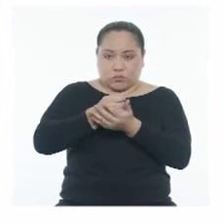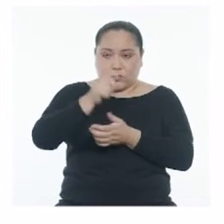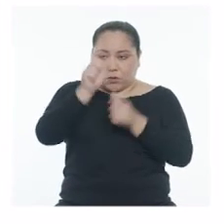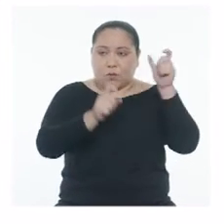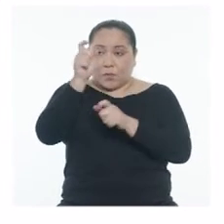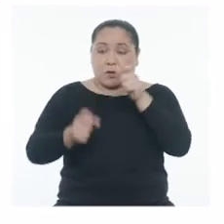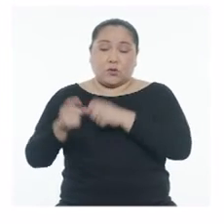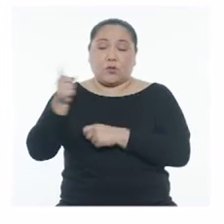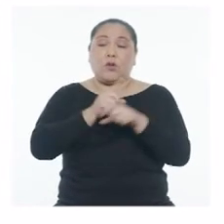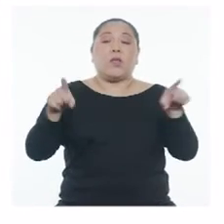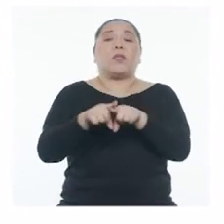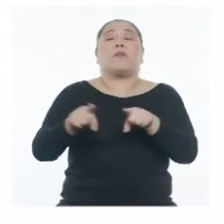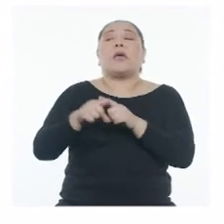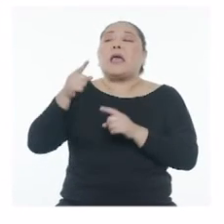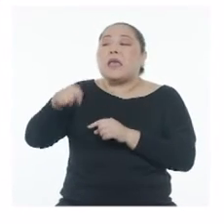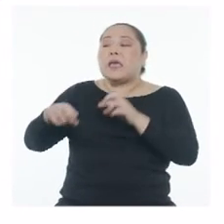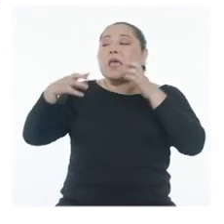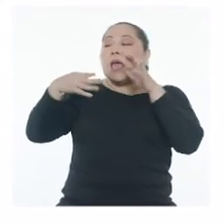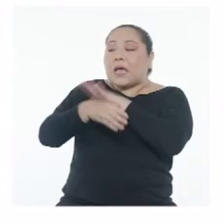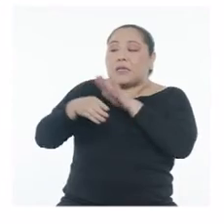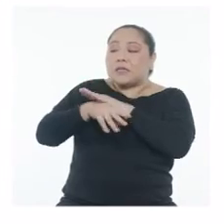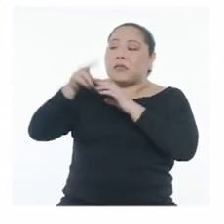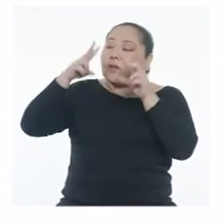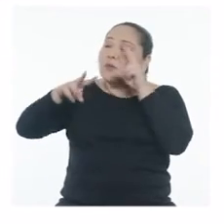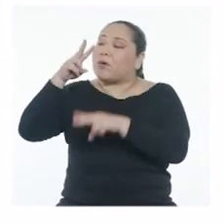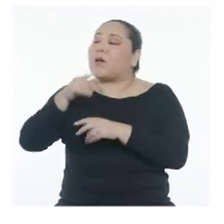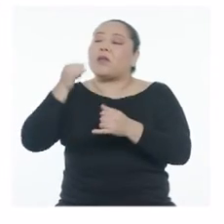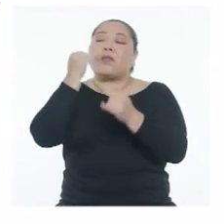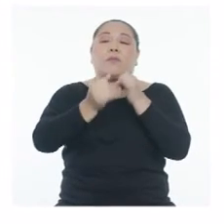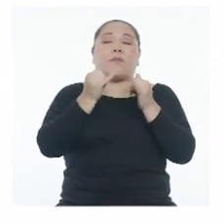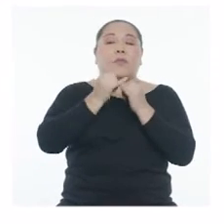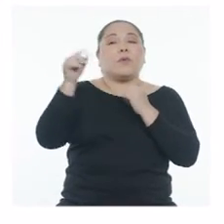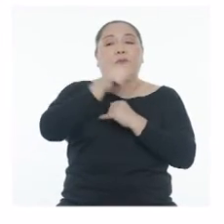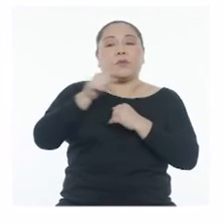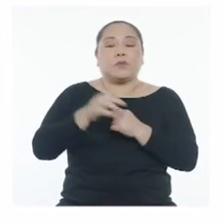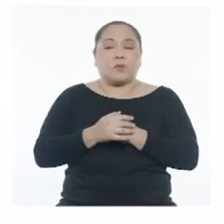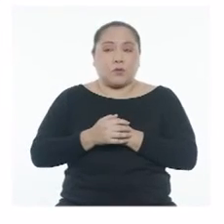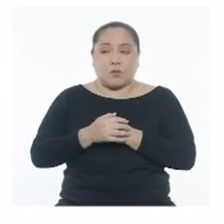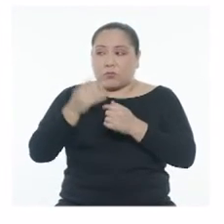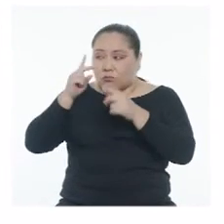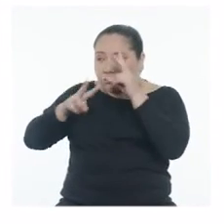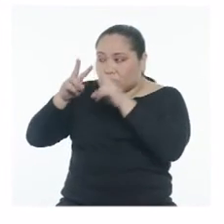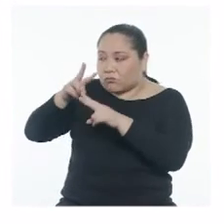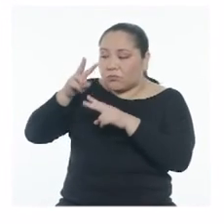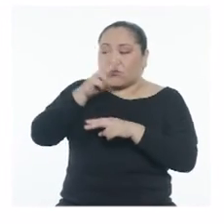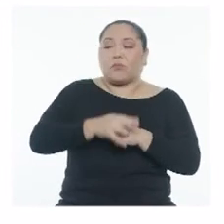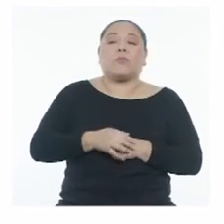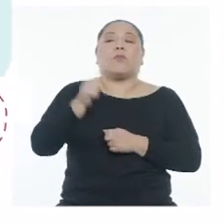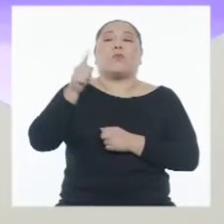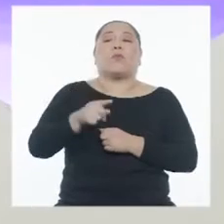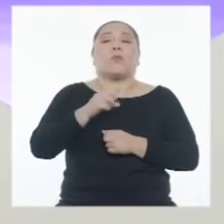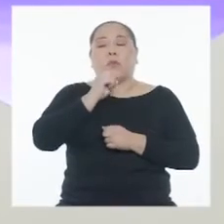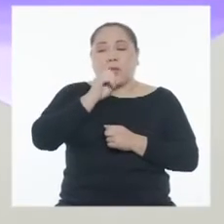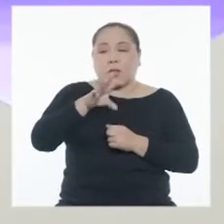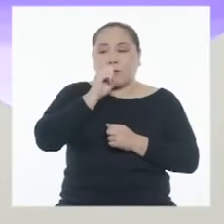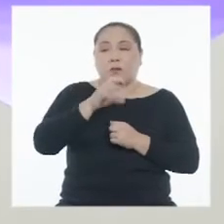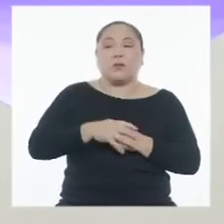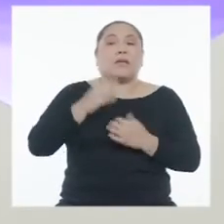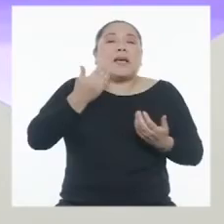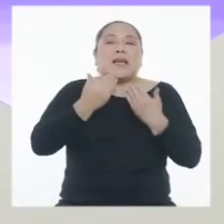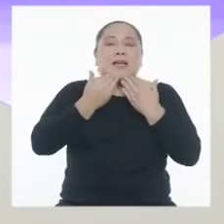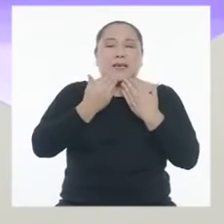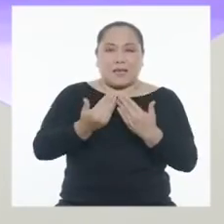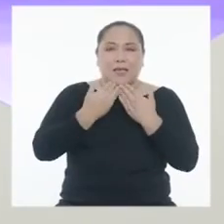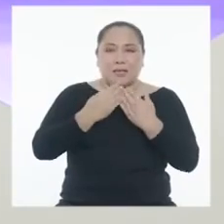atender las necesidades de acceso, permanencia y culminación a las poblaciones vulnerables. Gran noticia la de estos